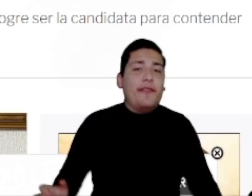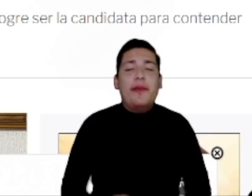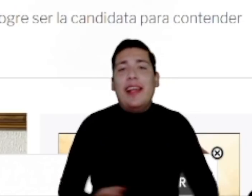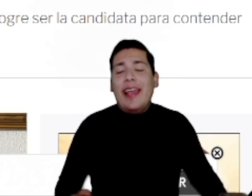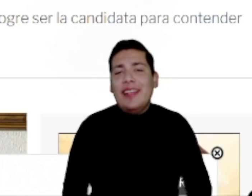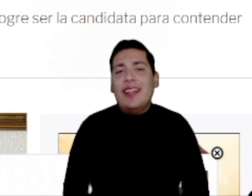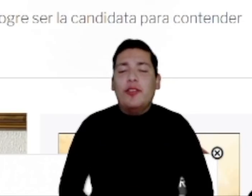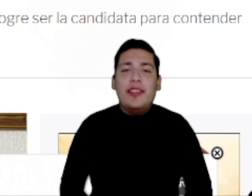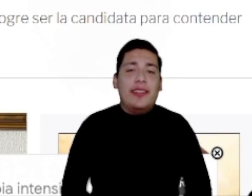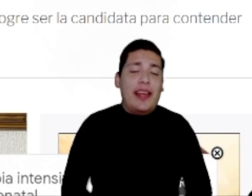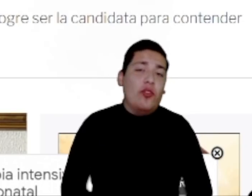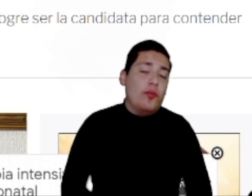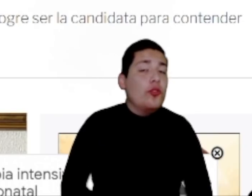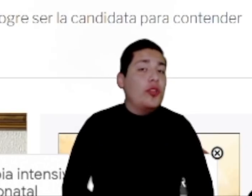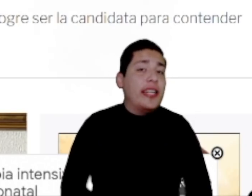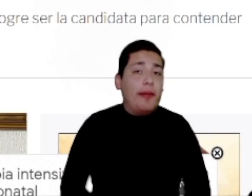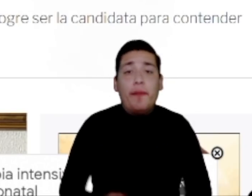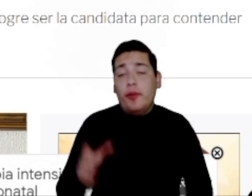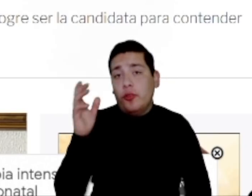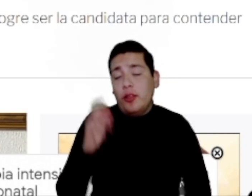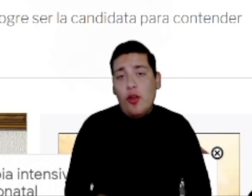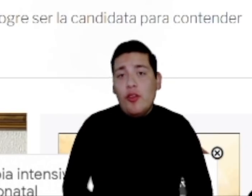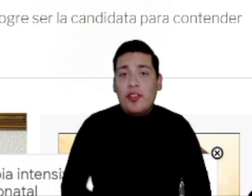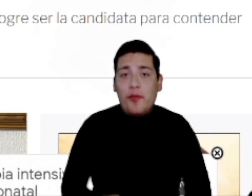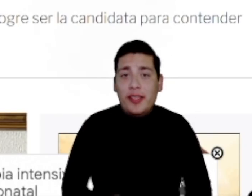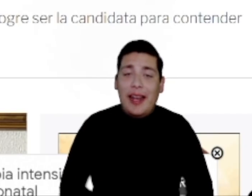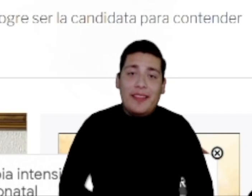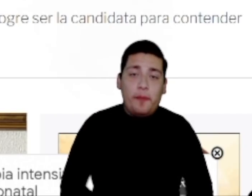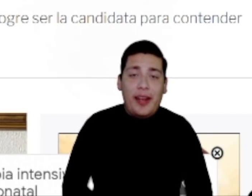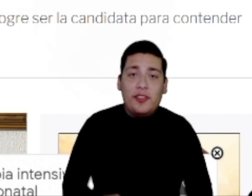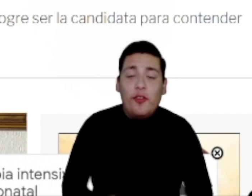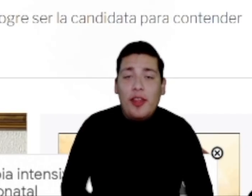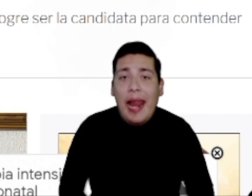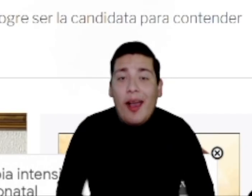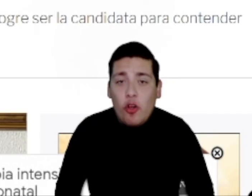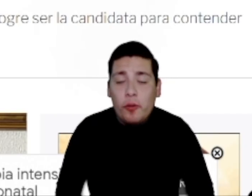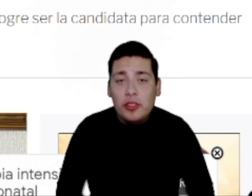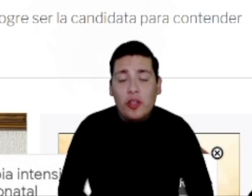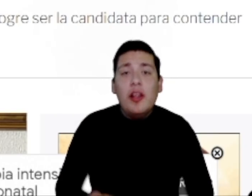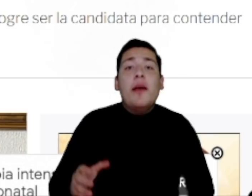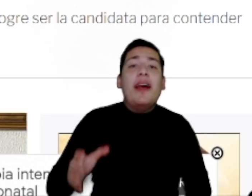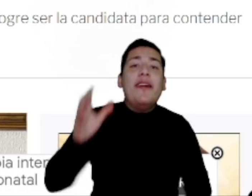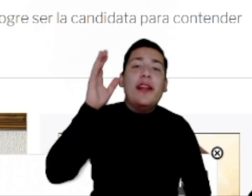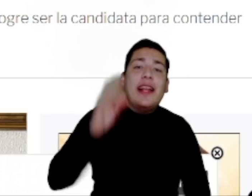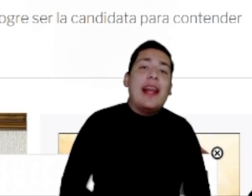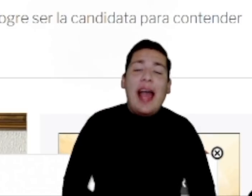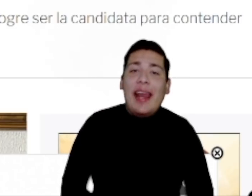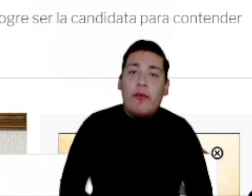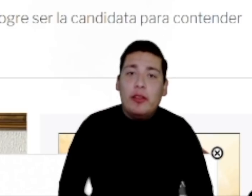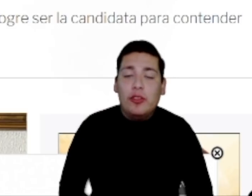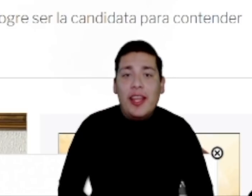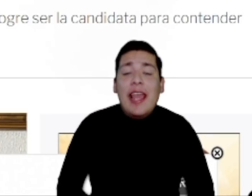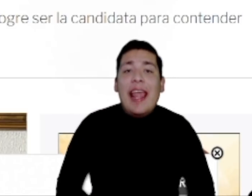es que, familia, esta noticia está dando mucho de qué hablar, pero sobre todo nos demuestra la desesperación de la oposición para frenar a